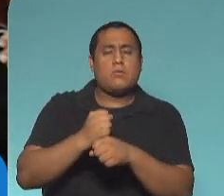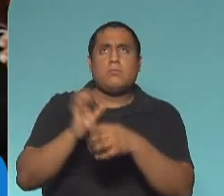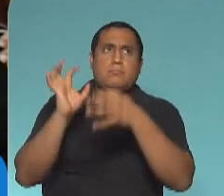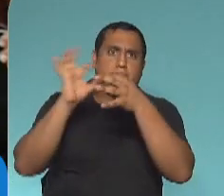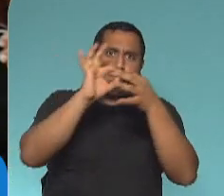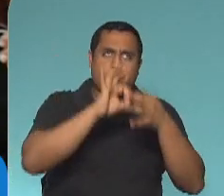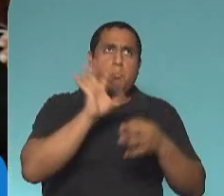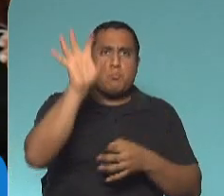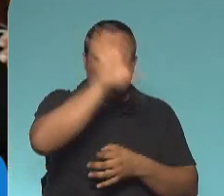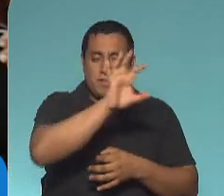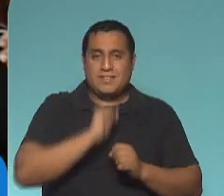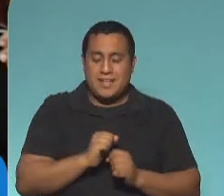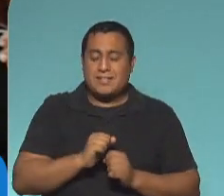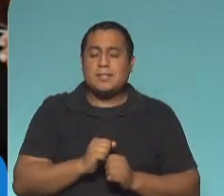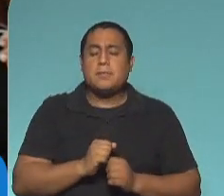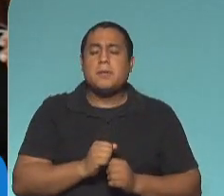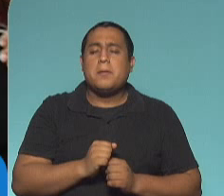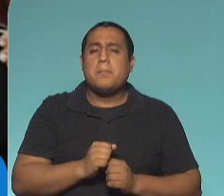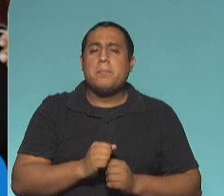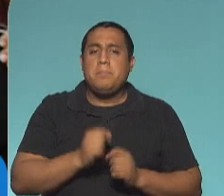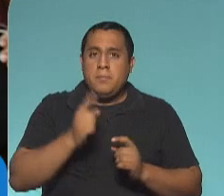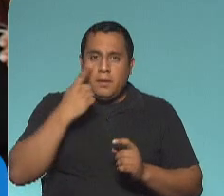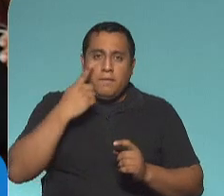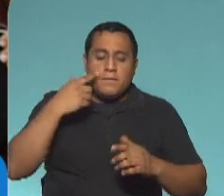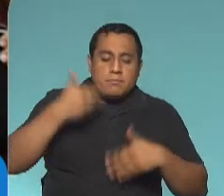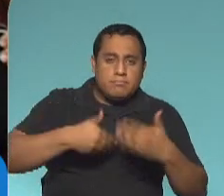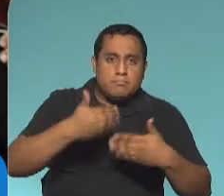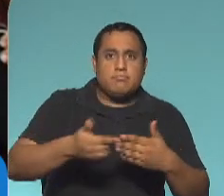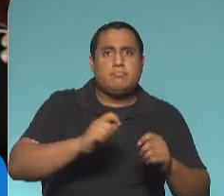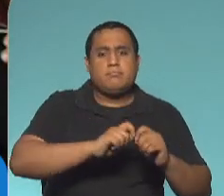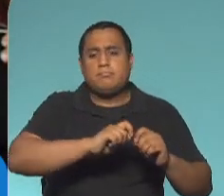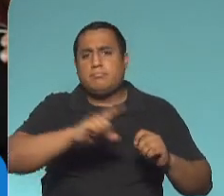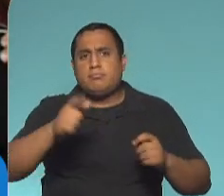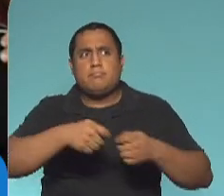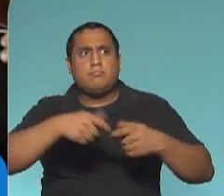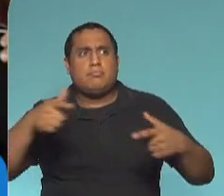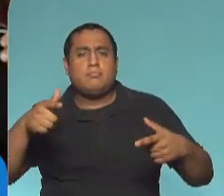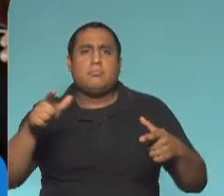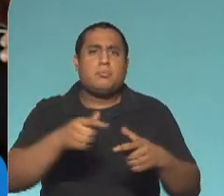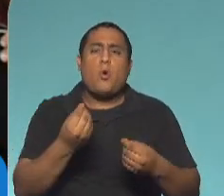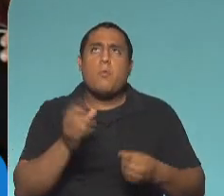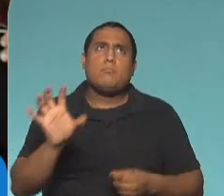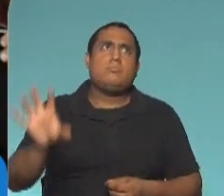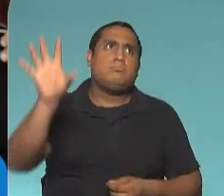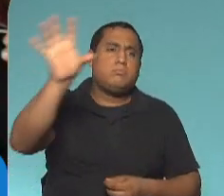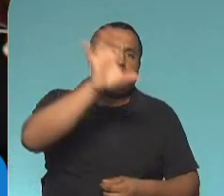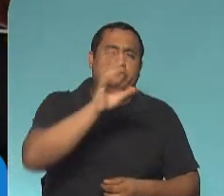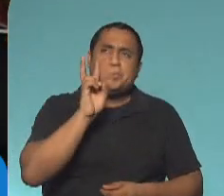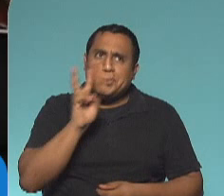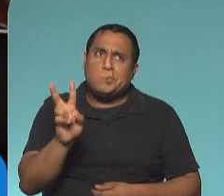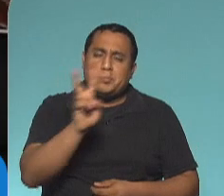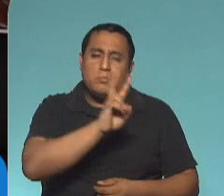esas provincias y analizando la evolución de las curvas epidemiológicas jurisdicción por jurisdicción, y dentro de